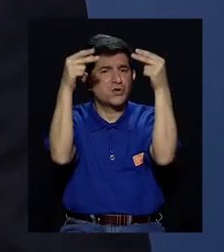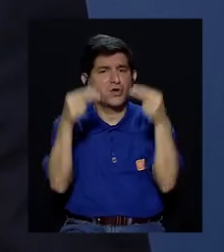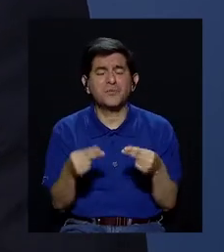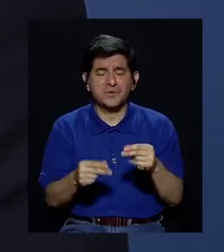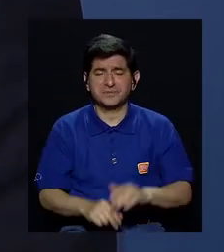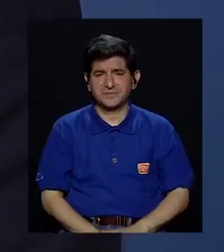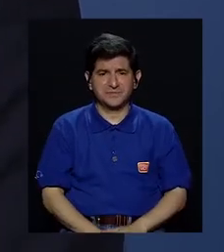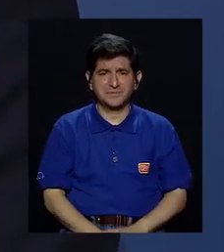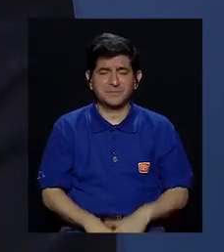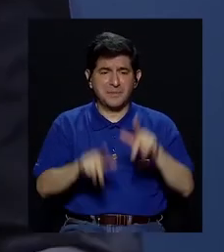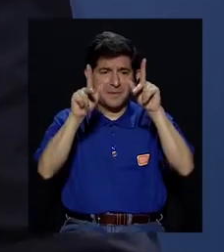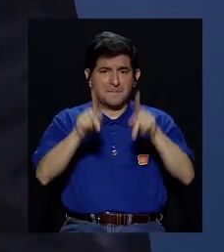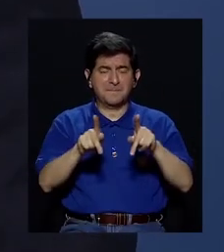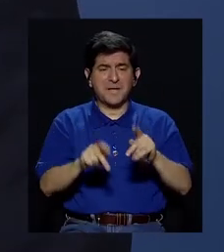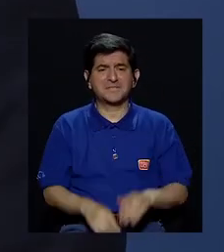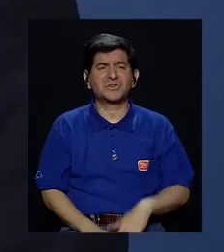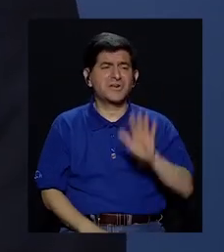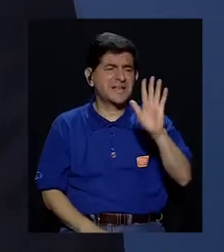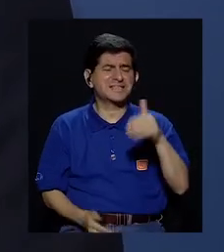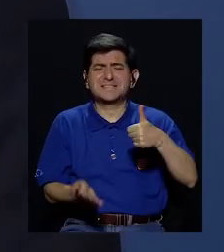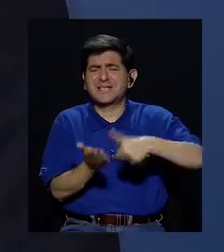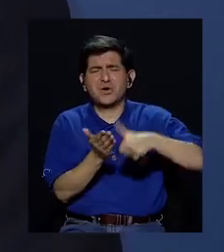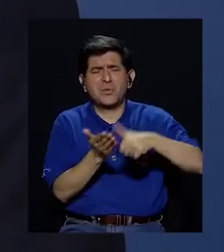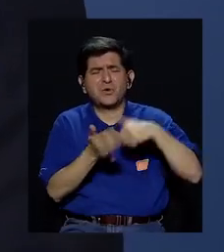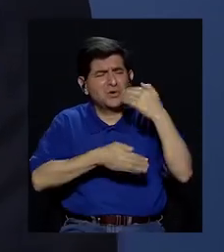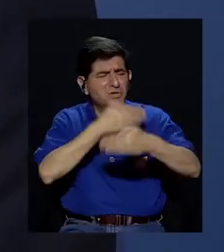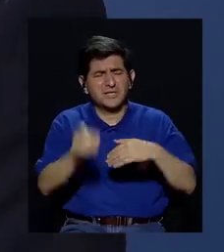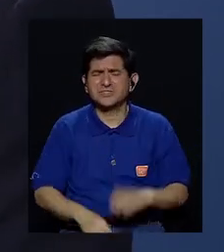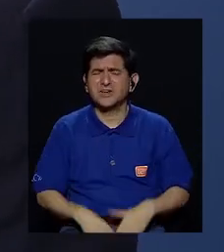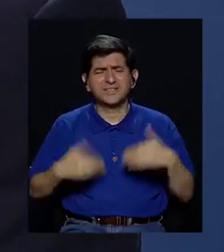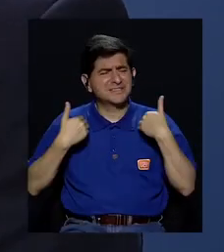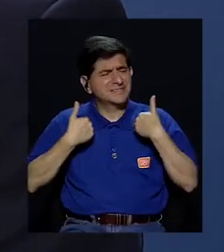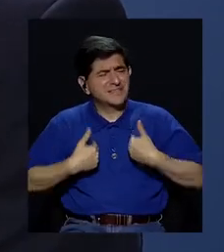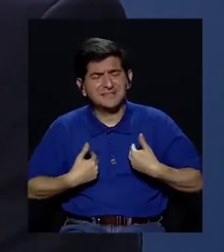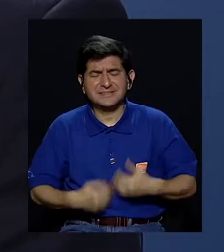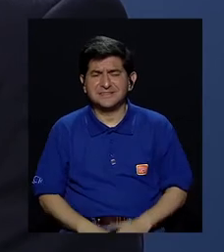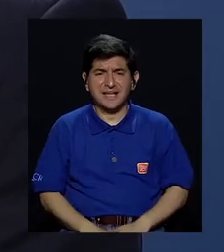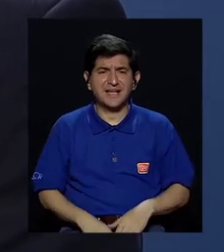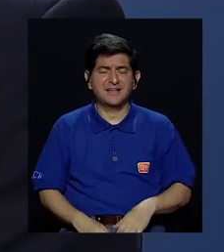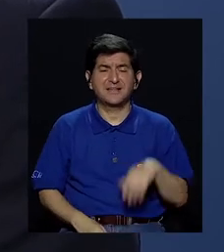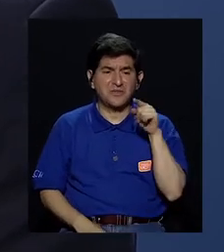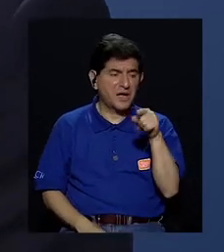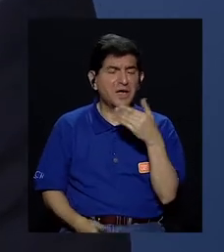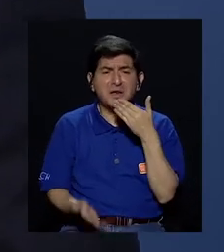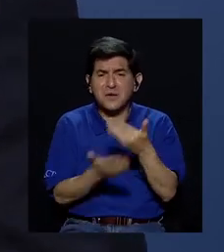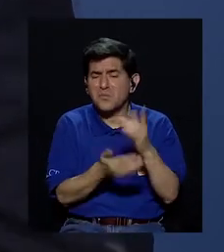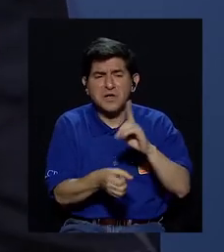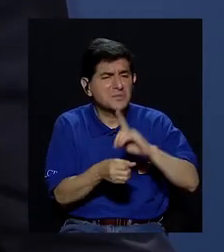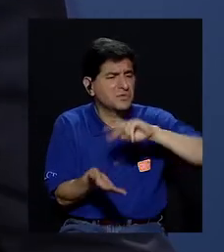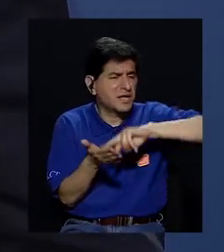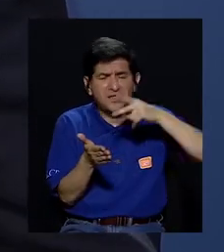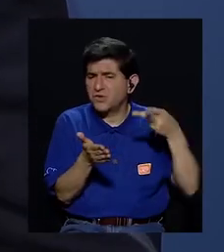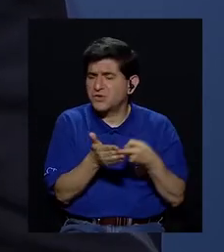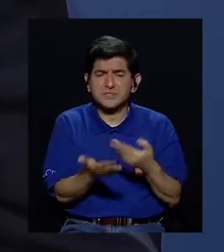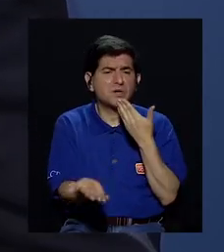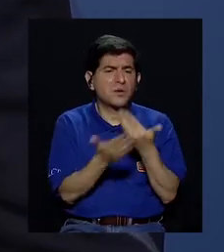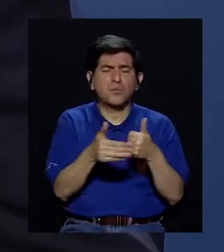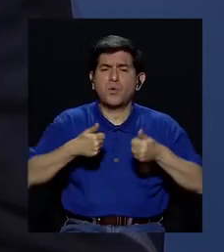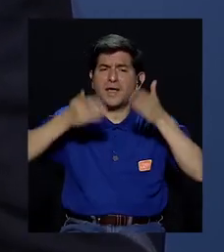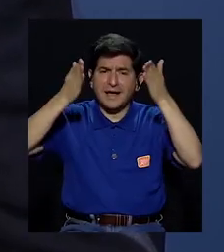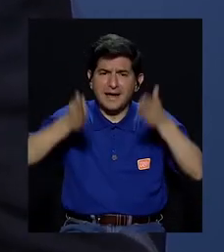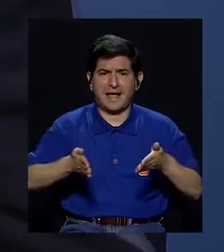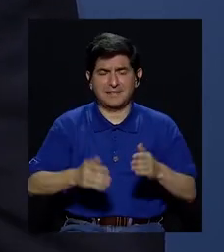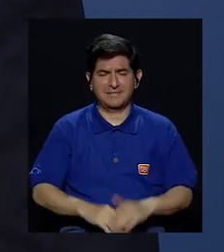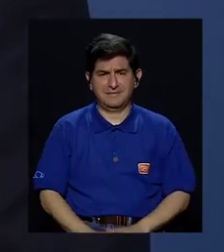presupuesto es una figura cinco elecciones ya está muy gastado por más buen buen diputado que sea no se convierte automáticamente en